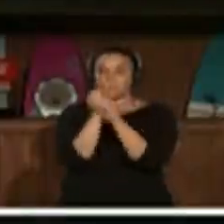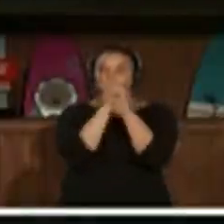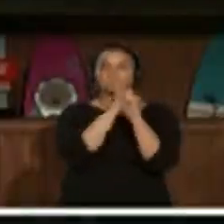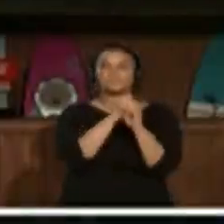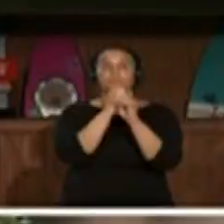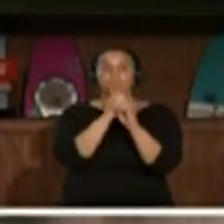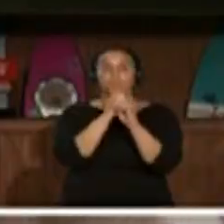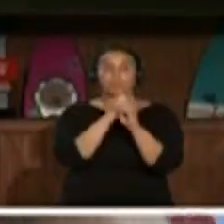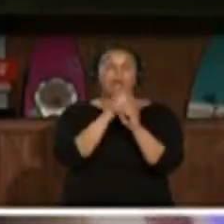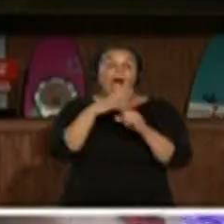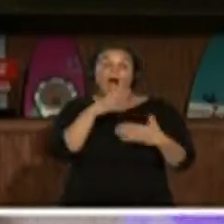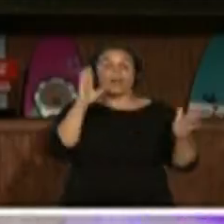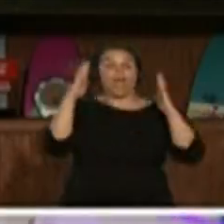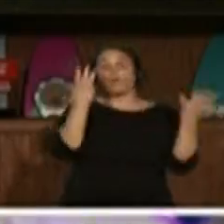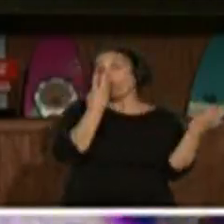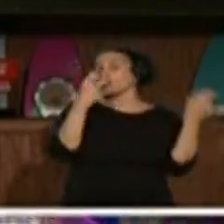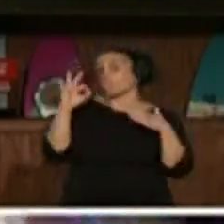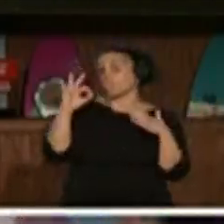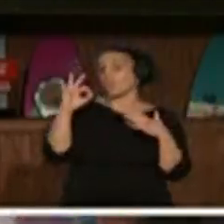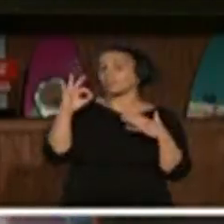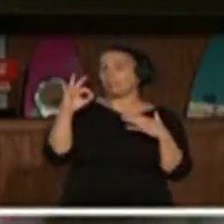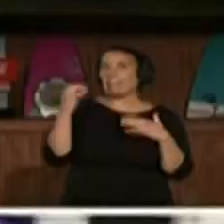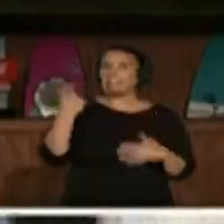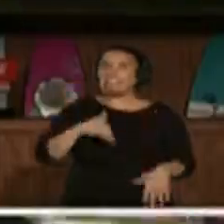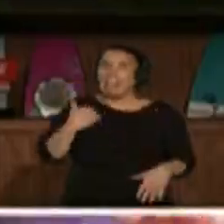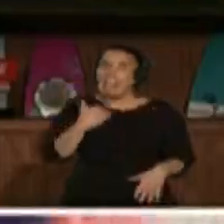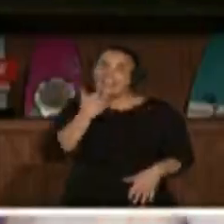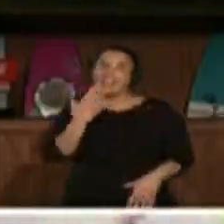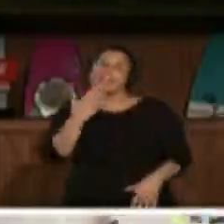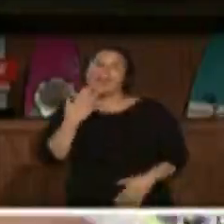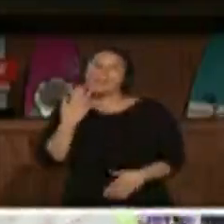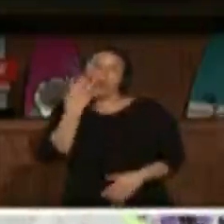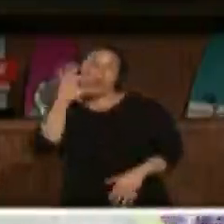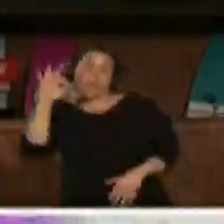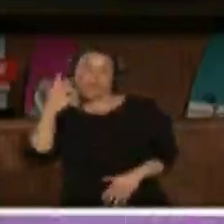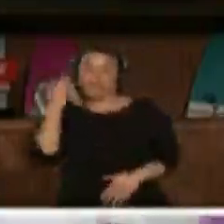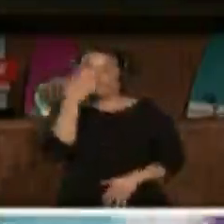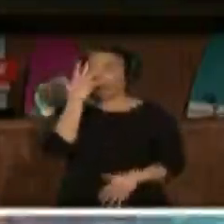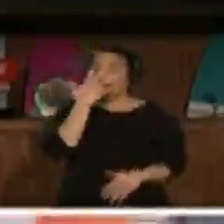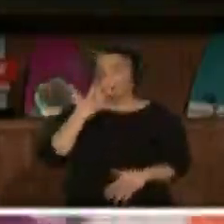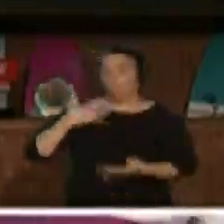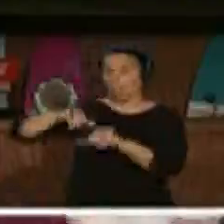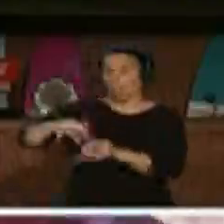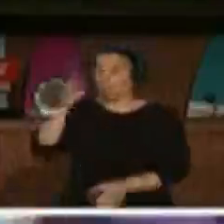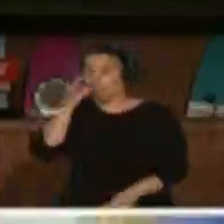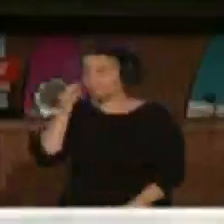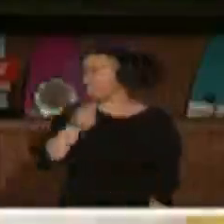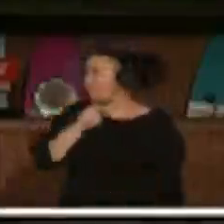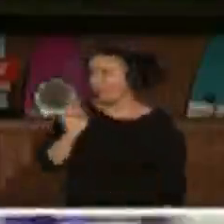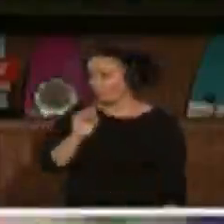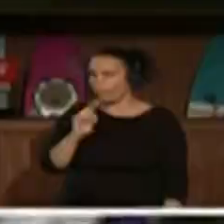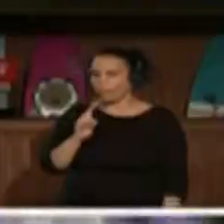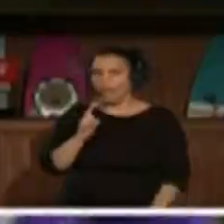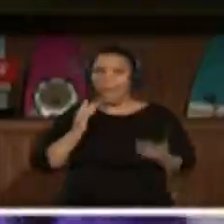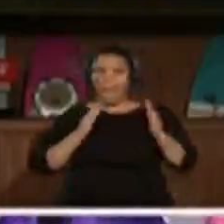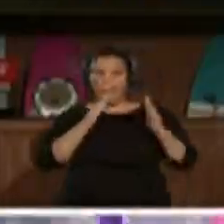ciertos. El apogeo orienta, olvidando los 40, y el carnaval encima no le gusta la parienta. Su